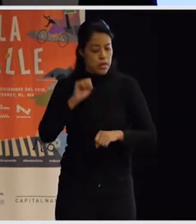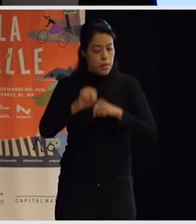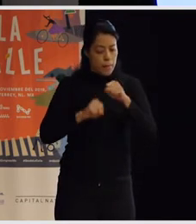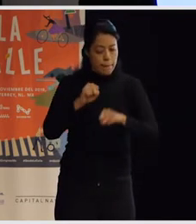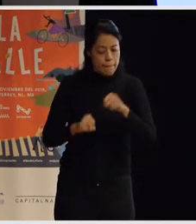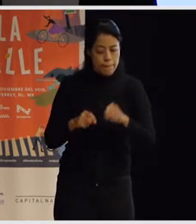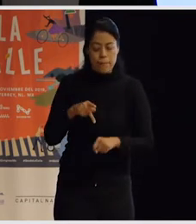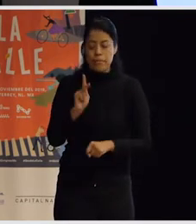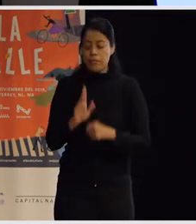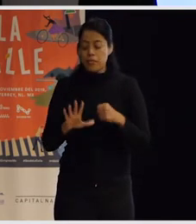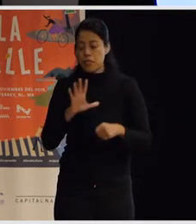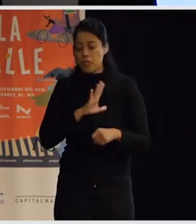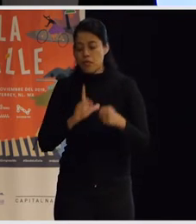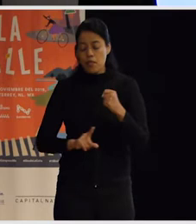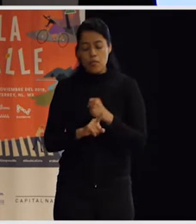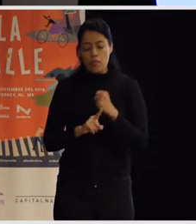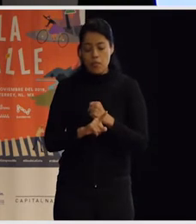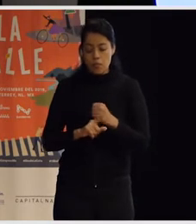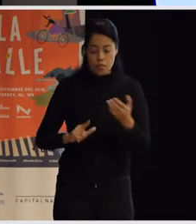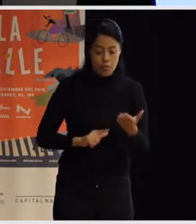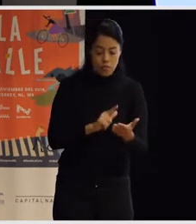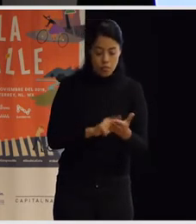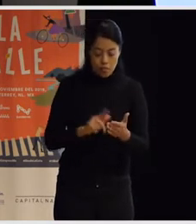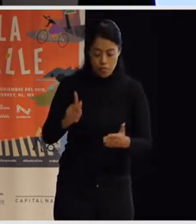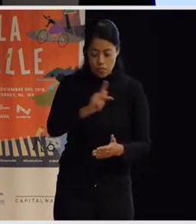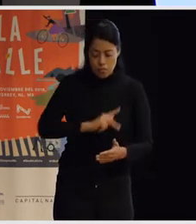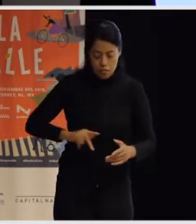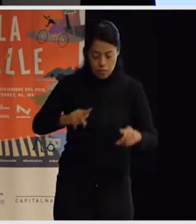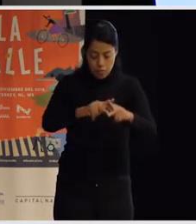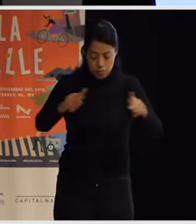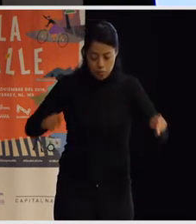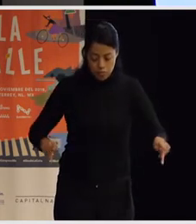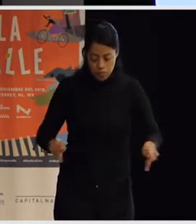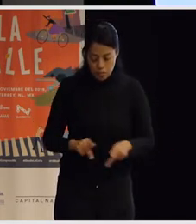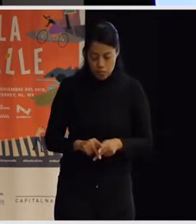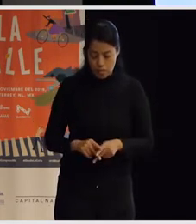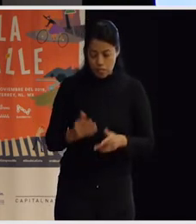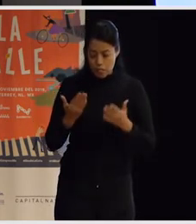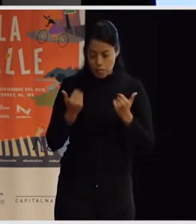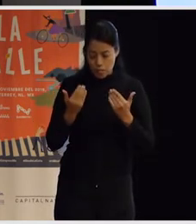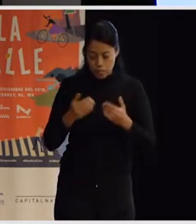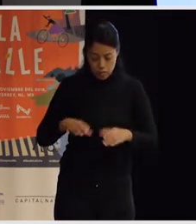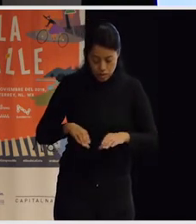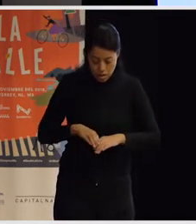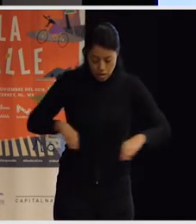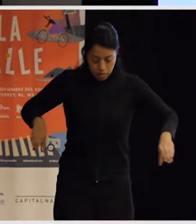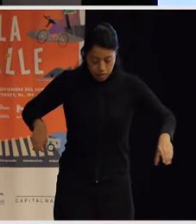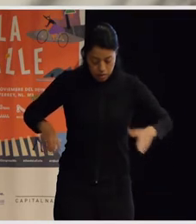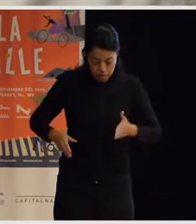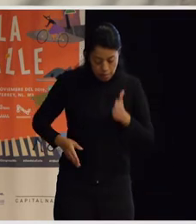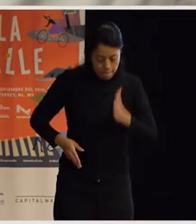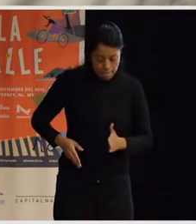pero hay un problema con el espacio público tenemos una dispersión en el enorme banquetas obstruidas accesos